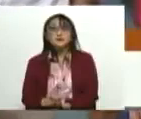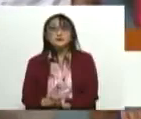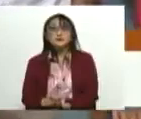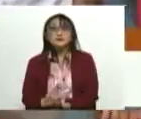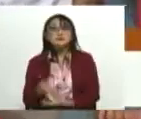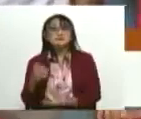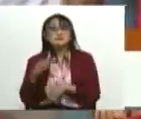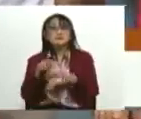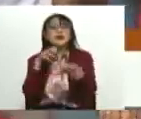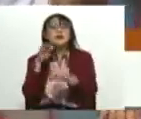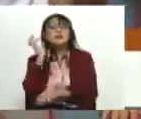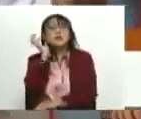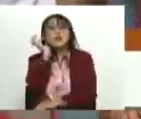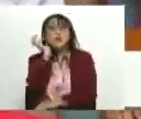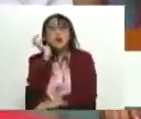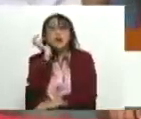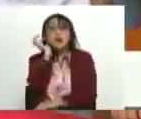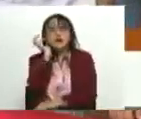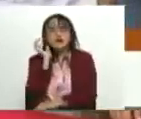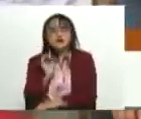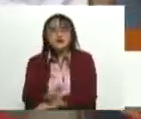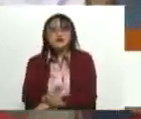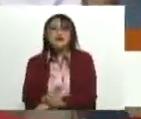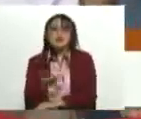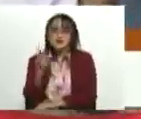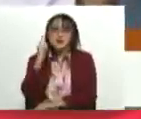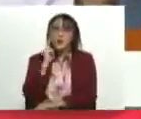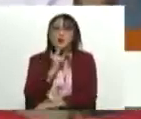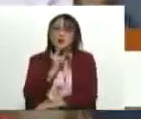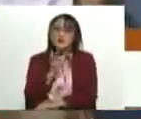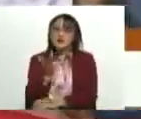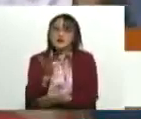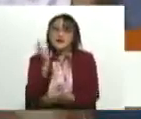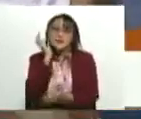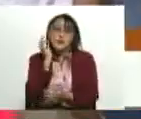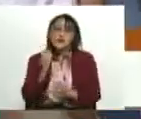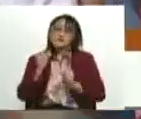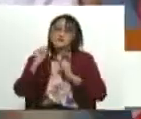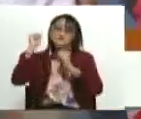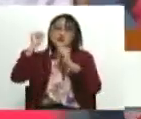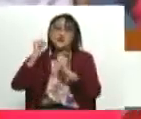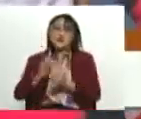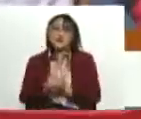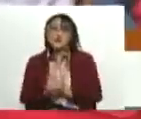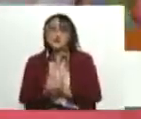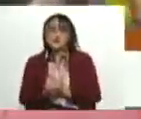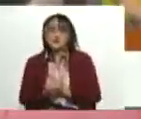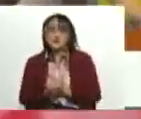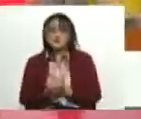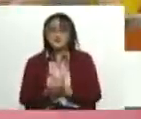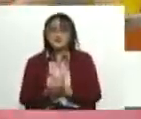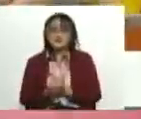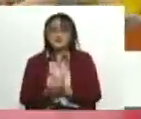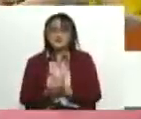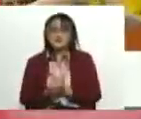¿Puras mujeres? Por eso Upata es territorio invicto, porque las mujeres están al frente, ¿ves?